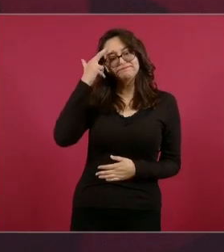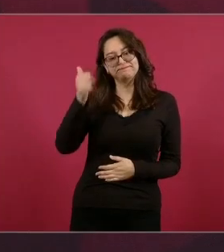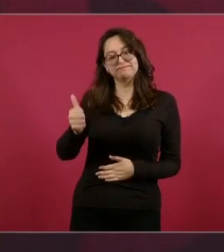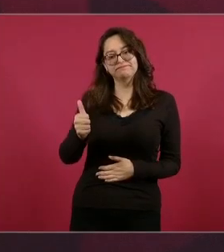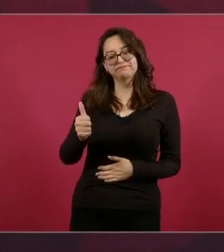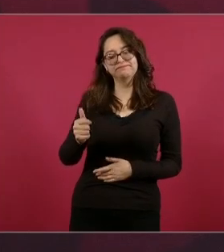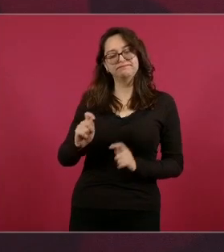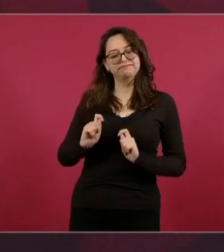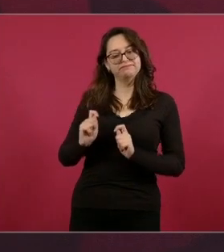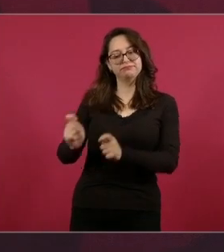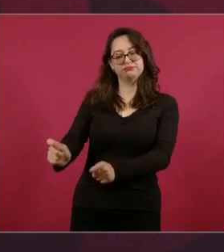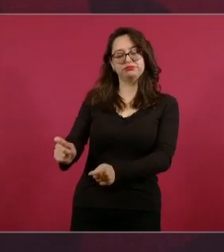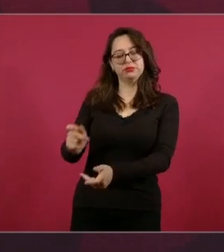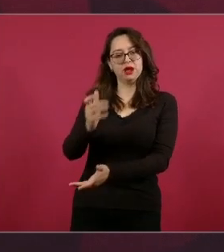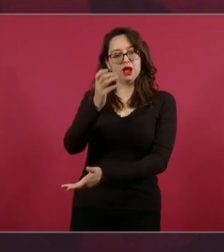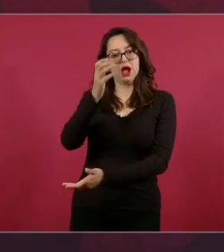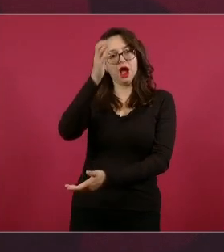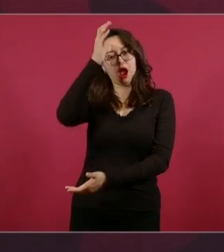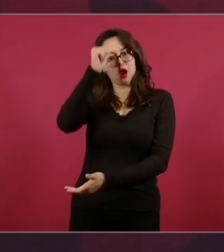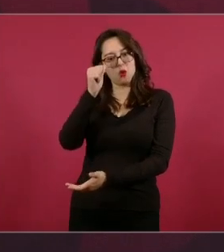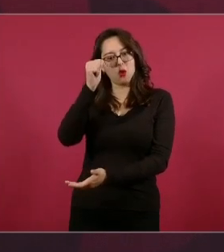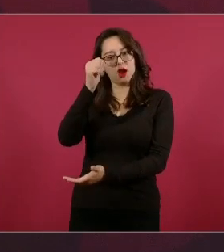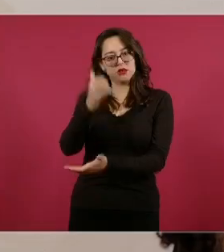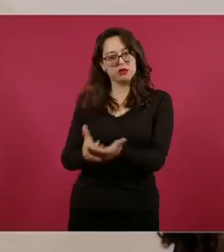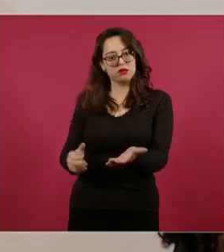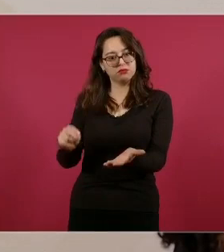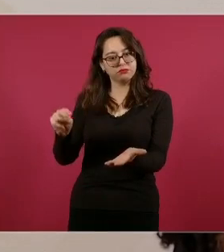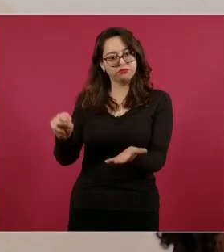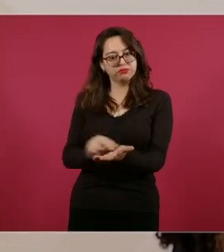y se firma un tratado.